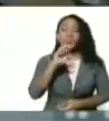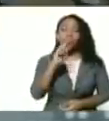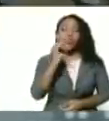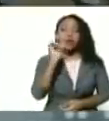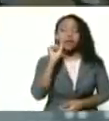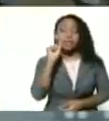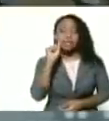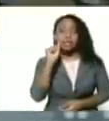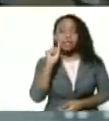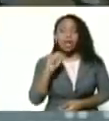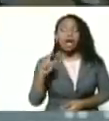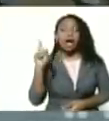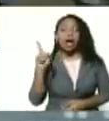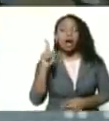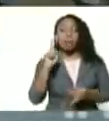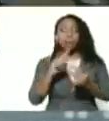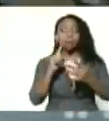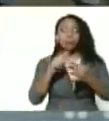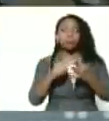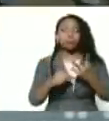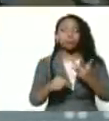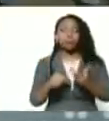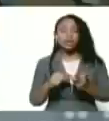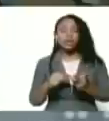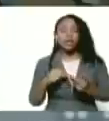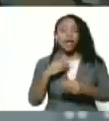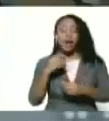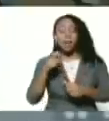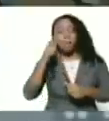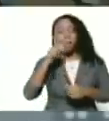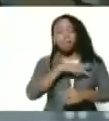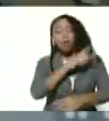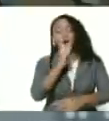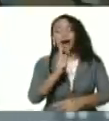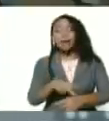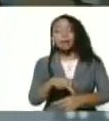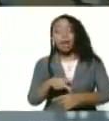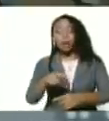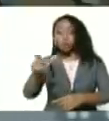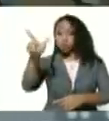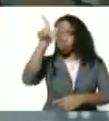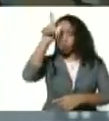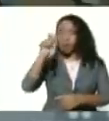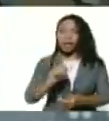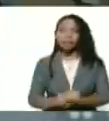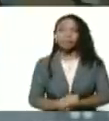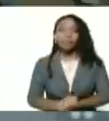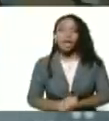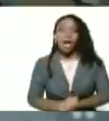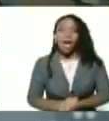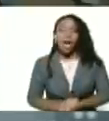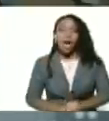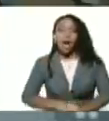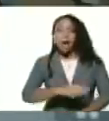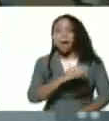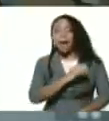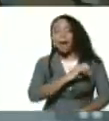a Narzacarla Seco, la poeta turca, la poeta de